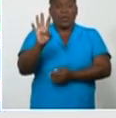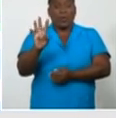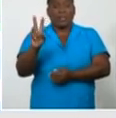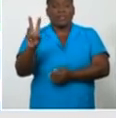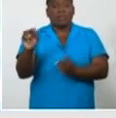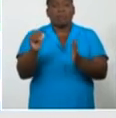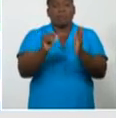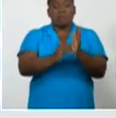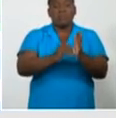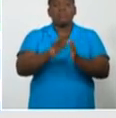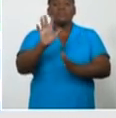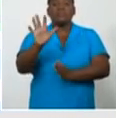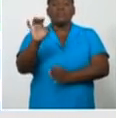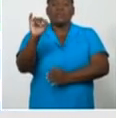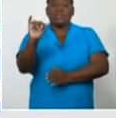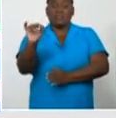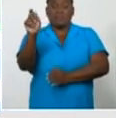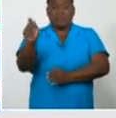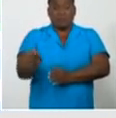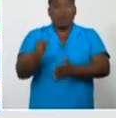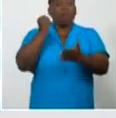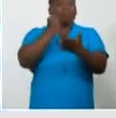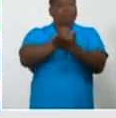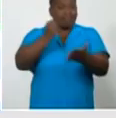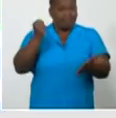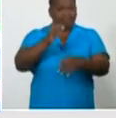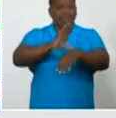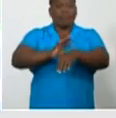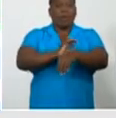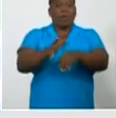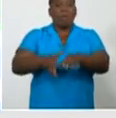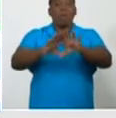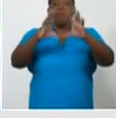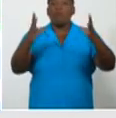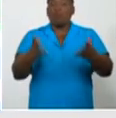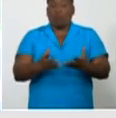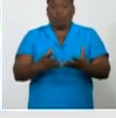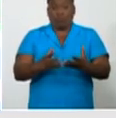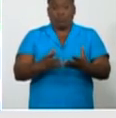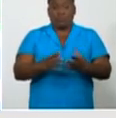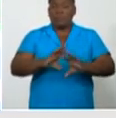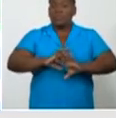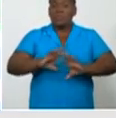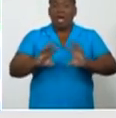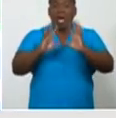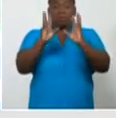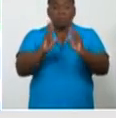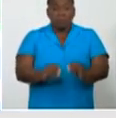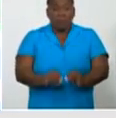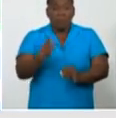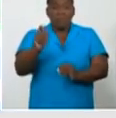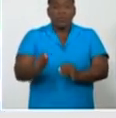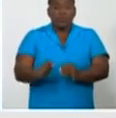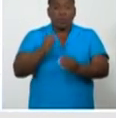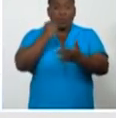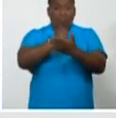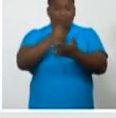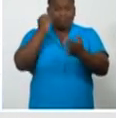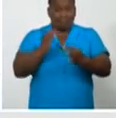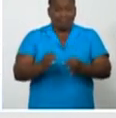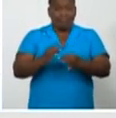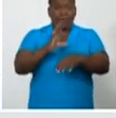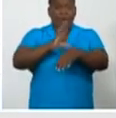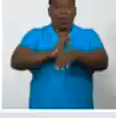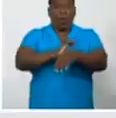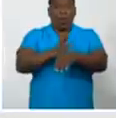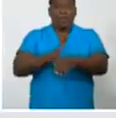742.056 casos se confirmaron en el día de ayer. Ya la cifra de personas que se han diagnosticado con COVID en el